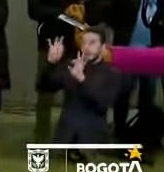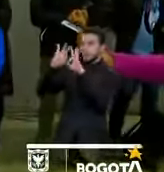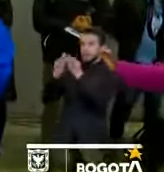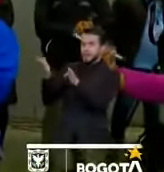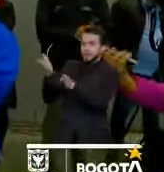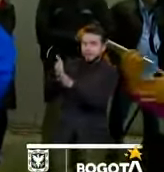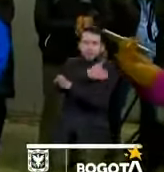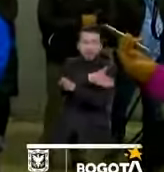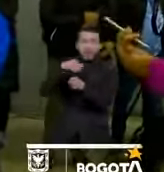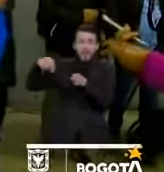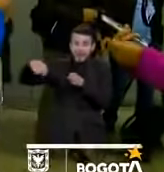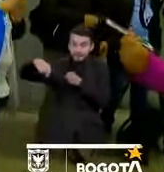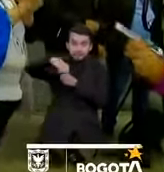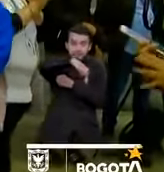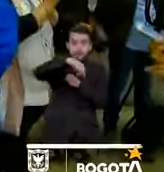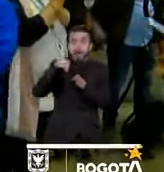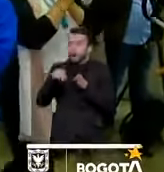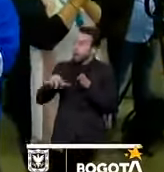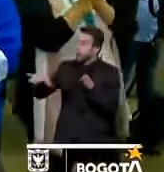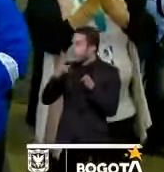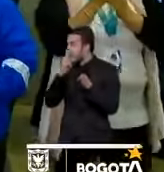Lo que es pasar del plano al hecho.